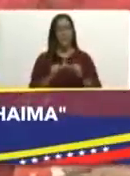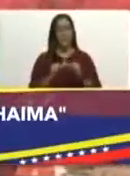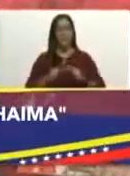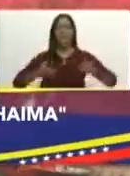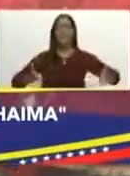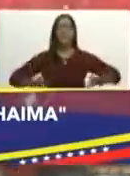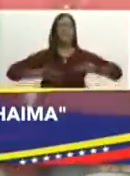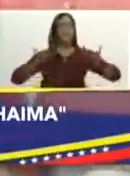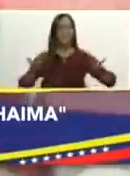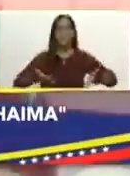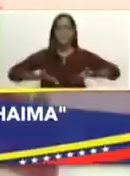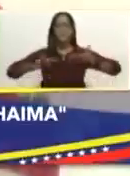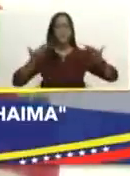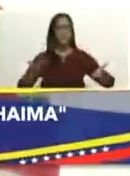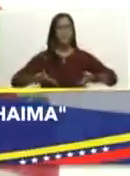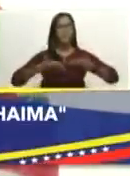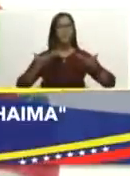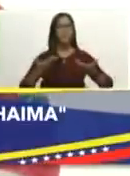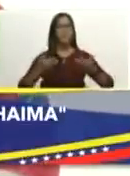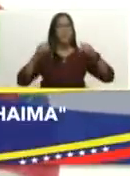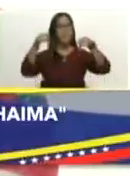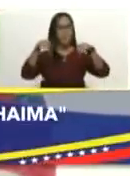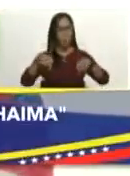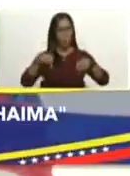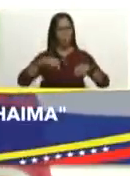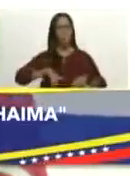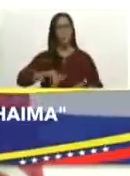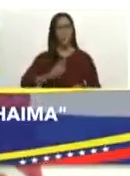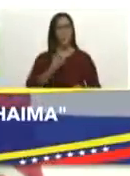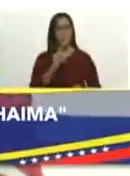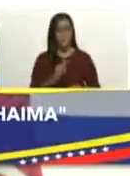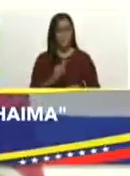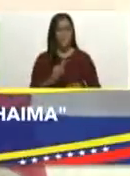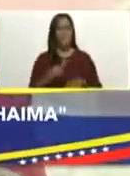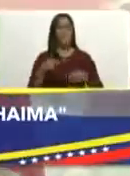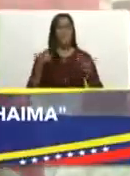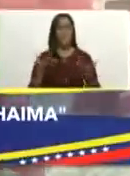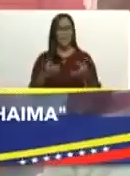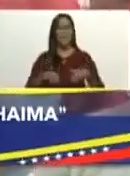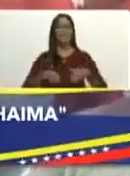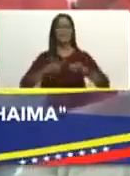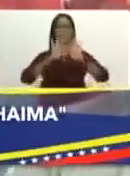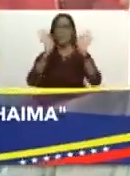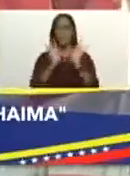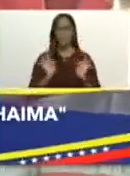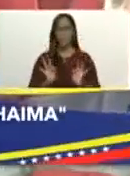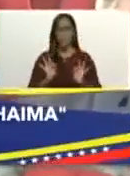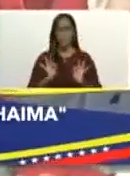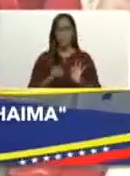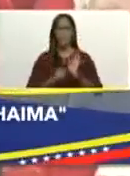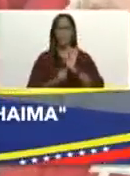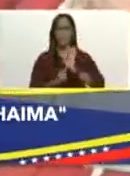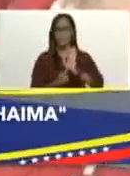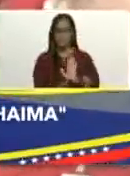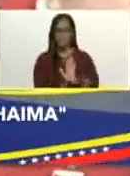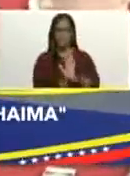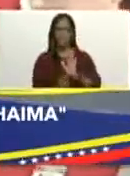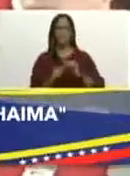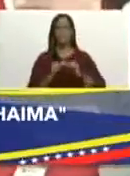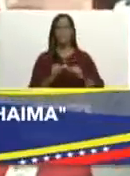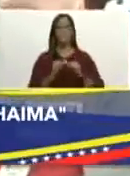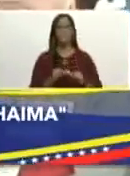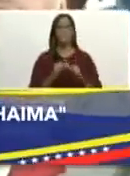levantando y levantando, y hoy podemos decir que esta Macoya es el modelo a seguir en Venezuela. Es el modelo a seguir.